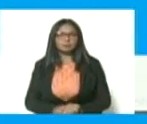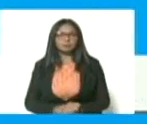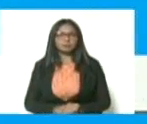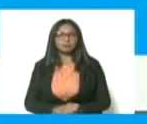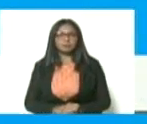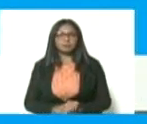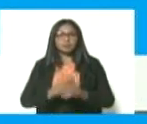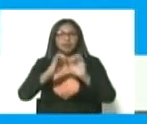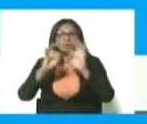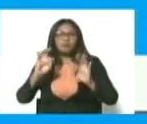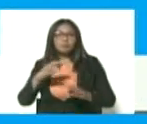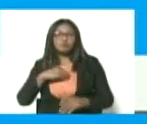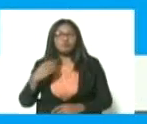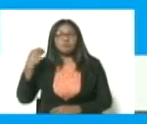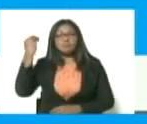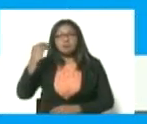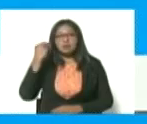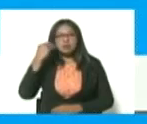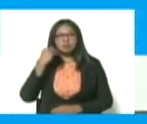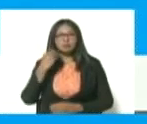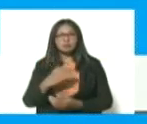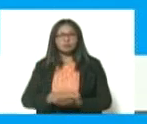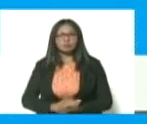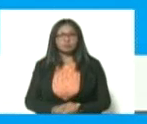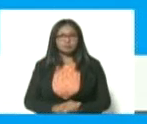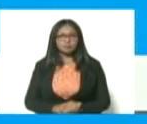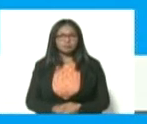Y así lo creemos.